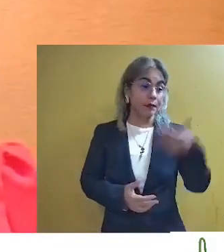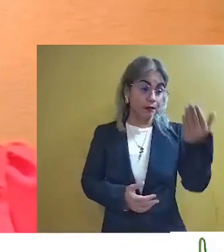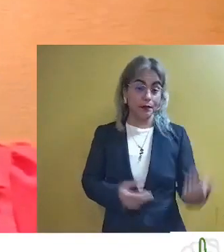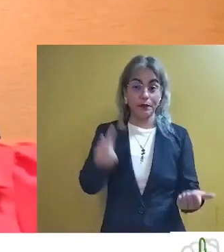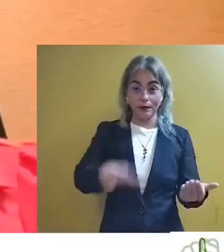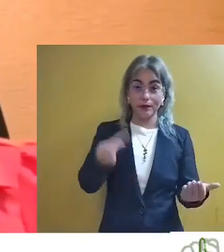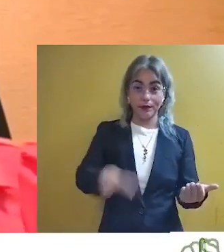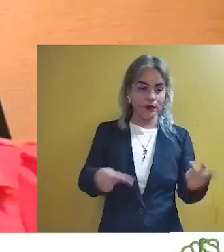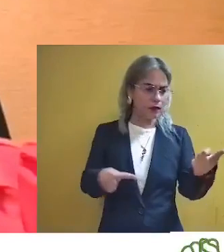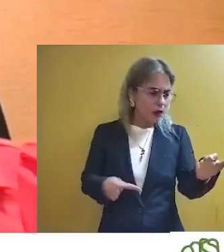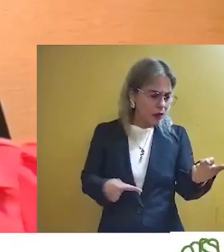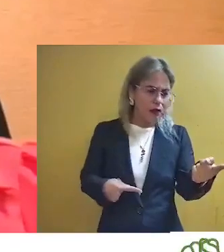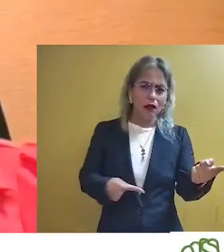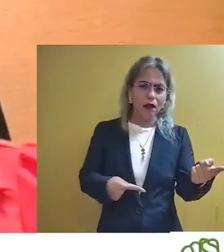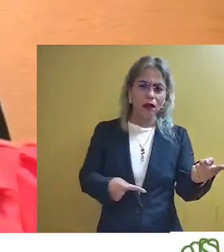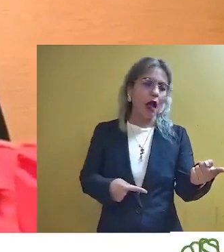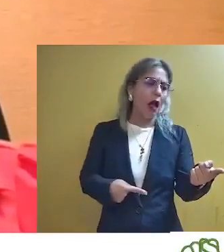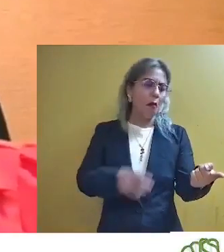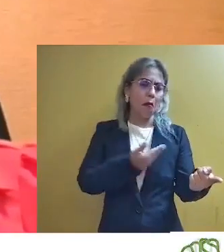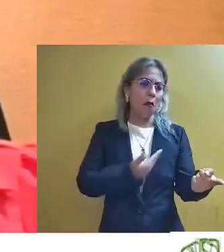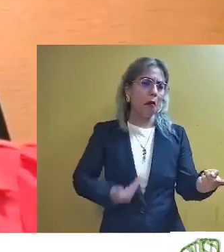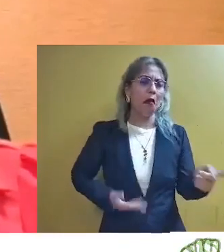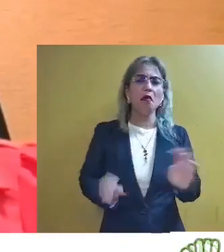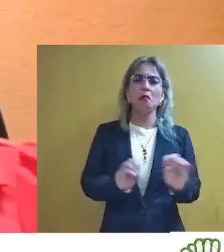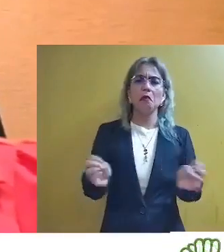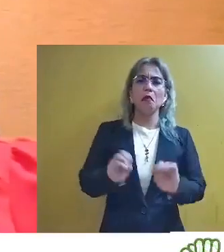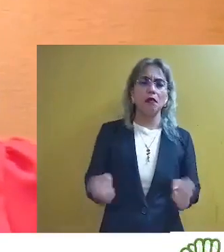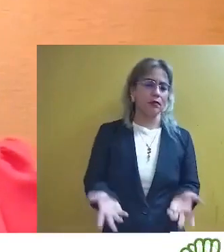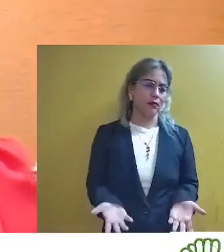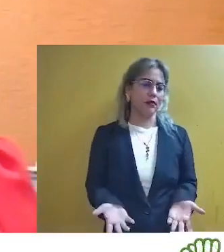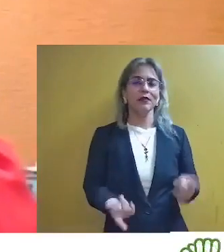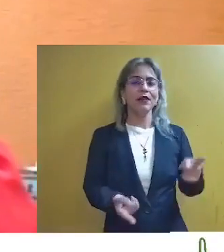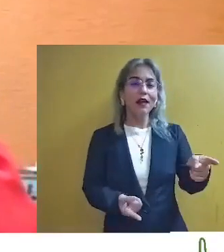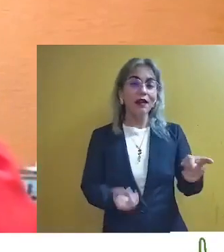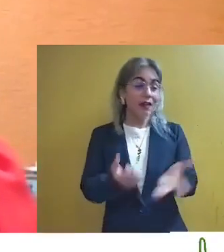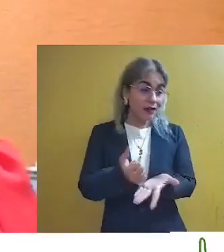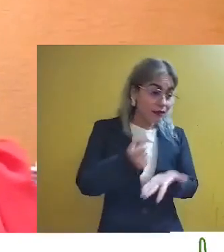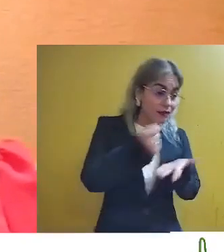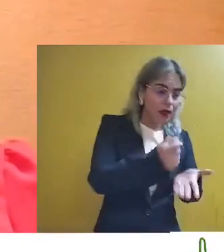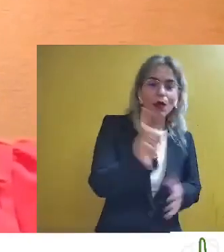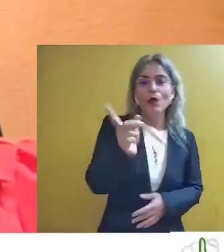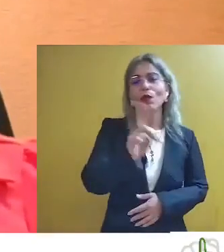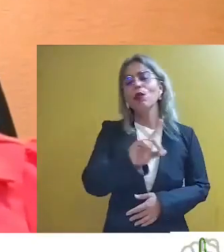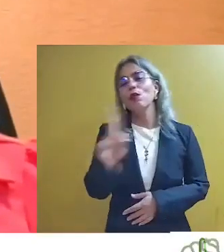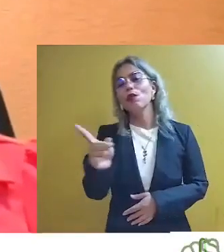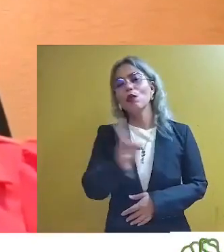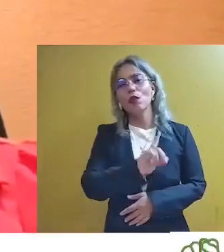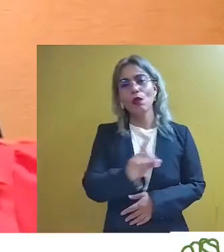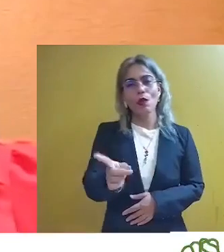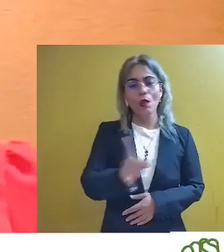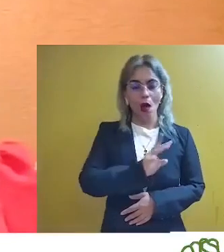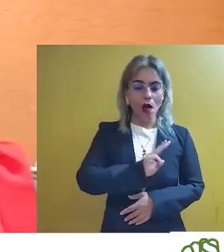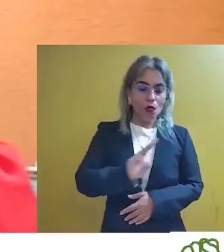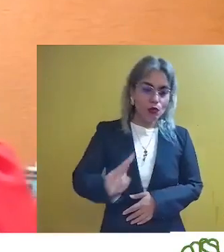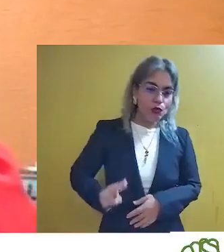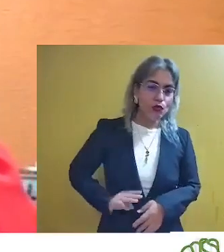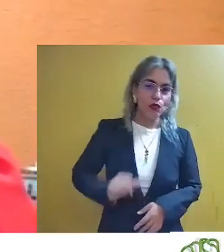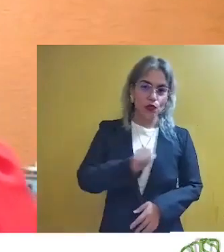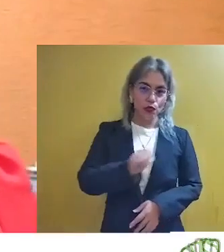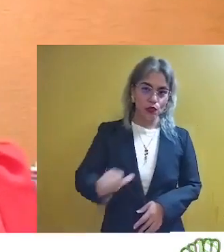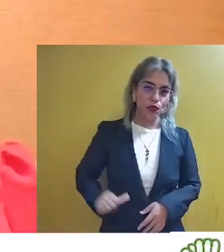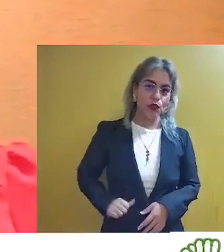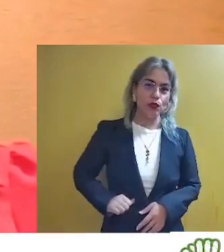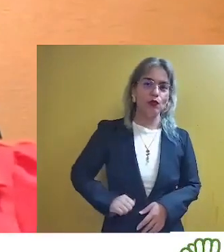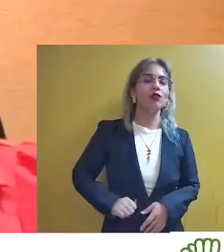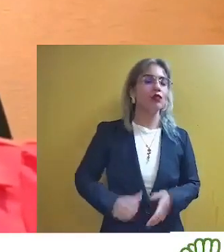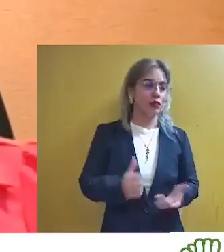cuando ya no es titular de un órgano intrapartidario local. Y finalmente que la actora, al presentar su demanda, ostentaba